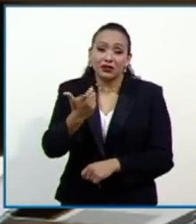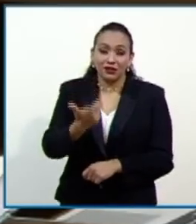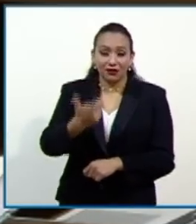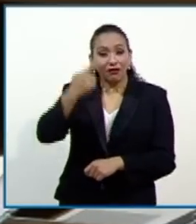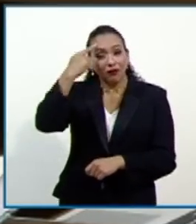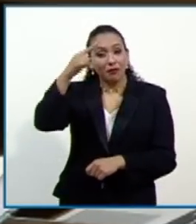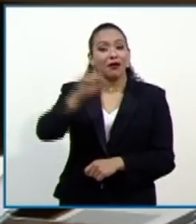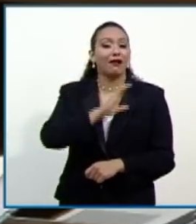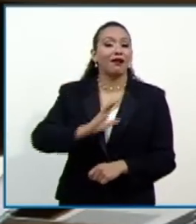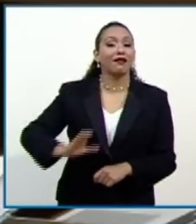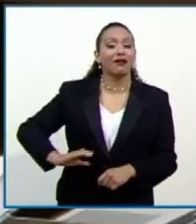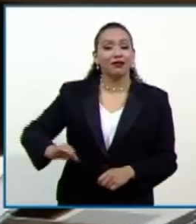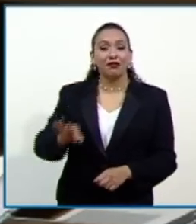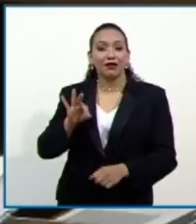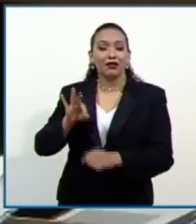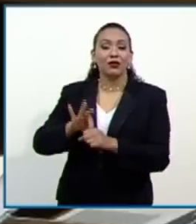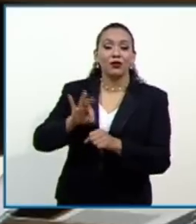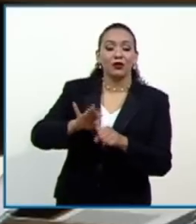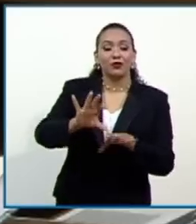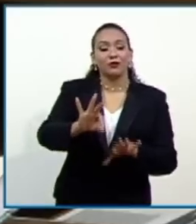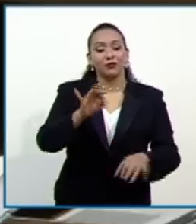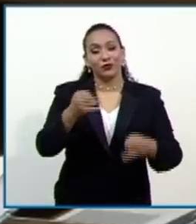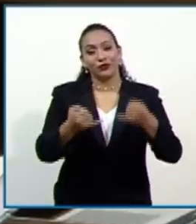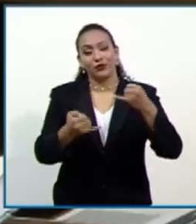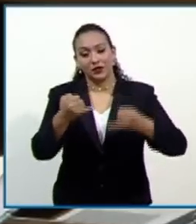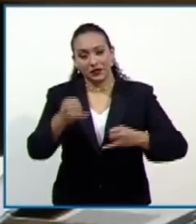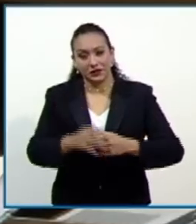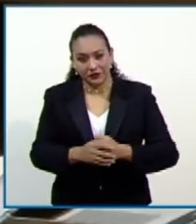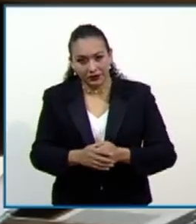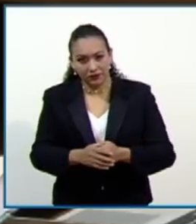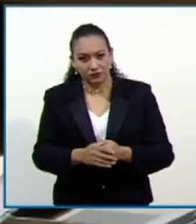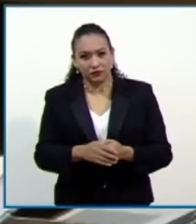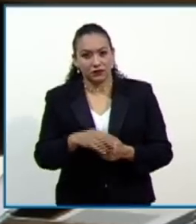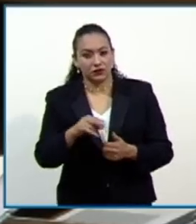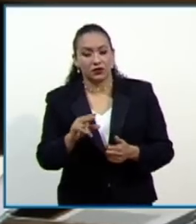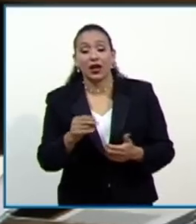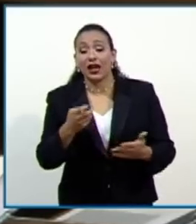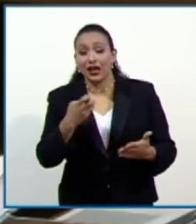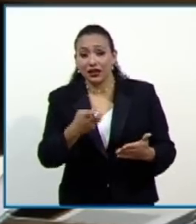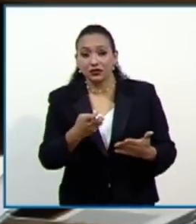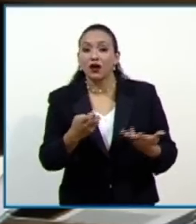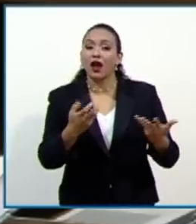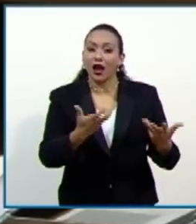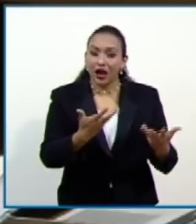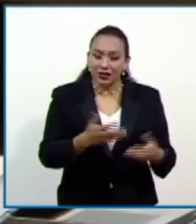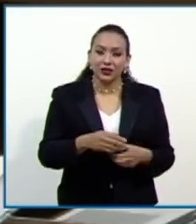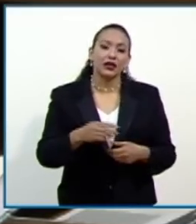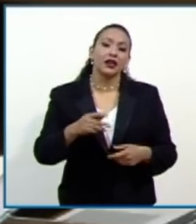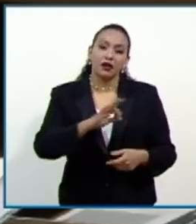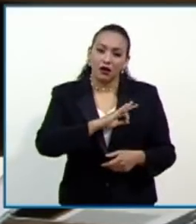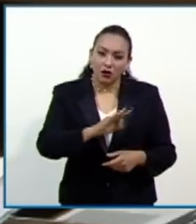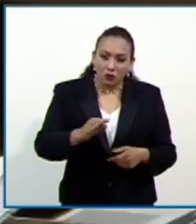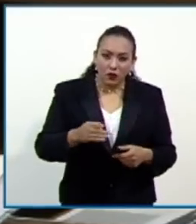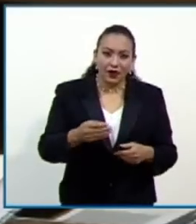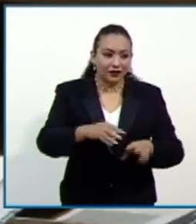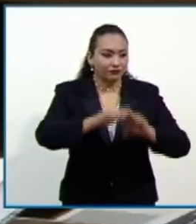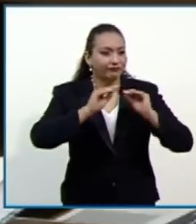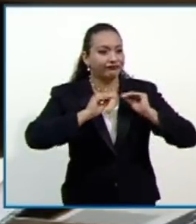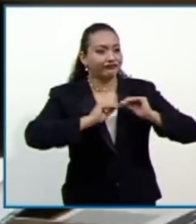candidaturas a la elección de integrantes del Poder Judicial, sino que hace posible la realización de los actos de